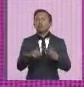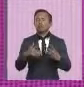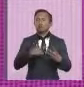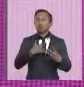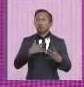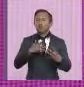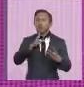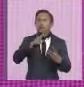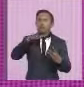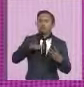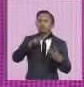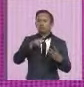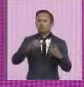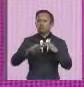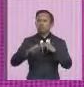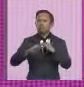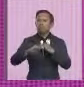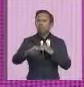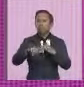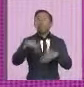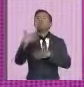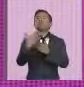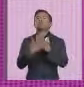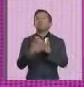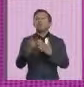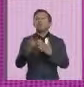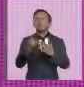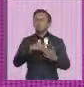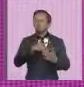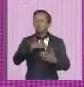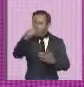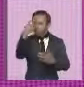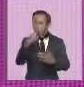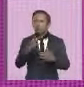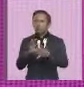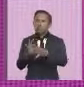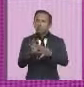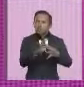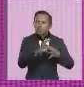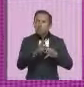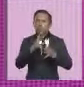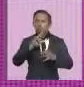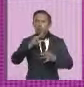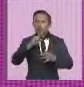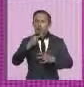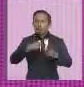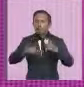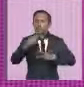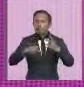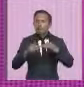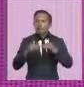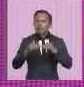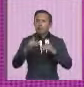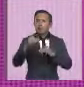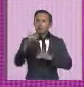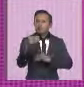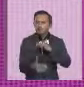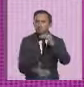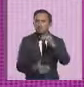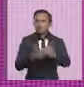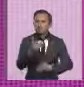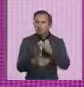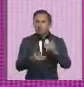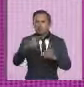un México unido, en un México próspero, en un México que avanza, en un México que se convierte en